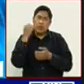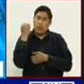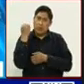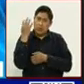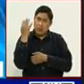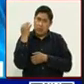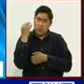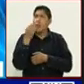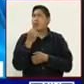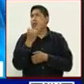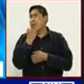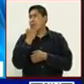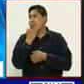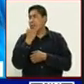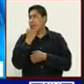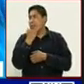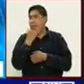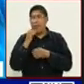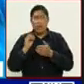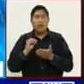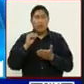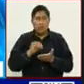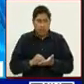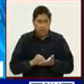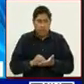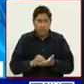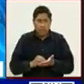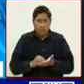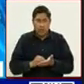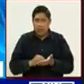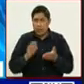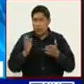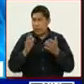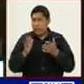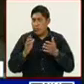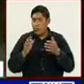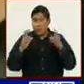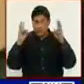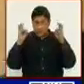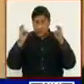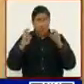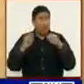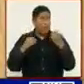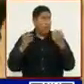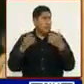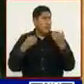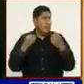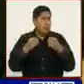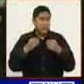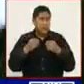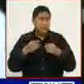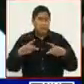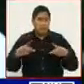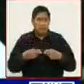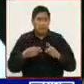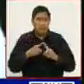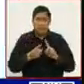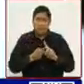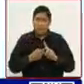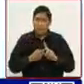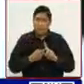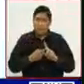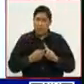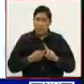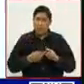206/2014, que establece que la figura, digamos, de interrupción legal del